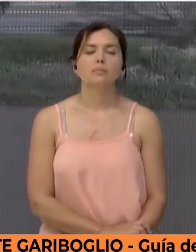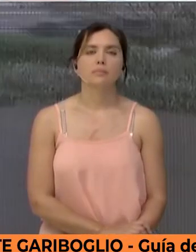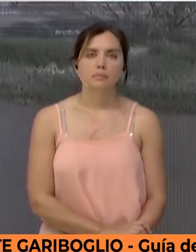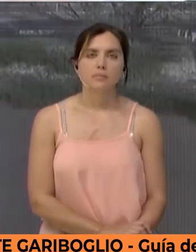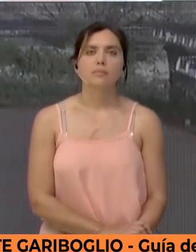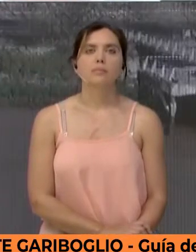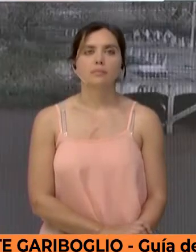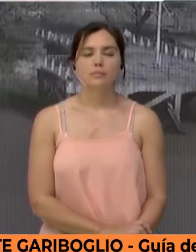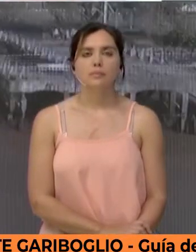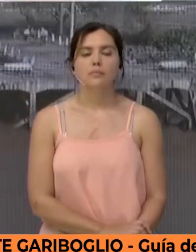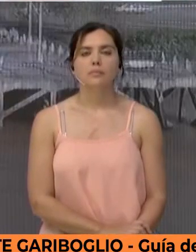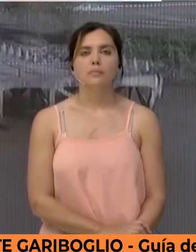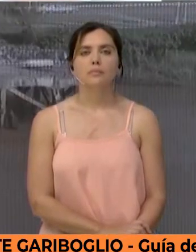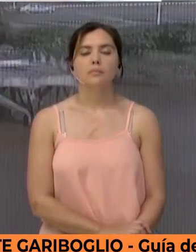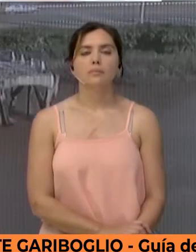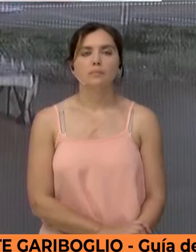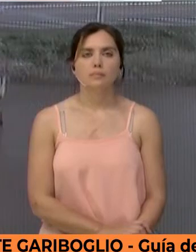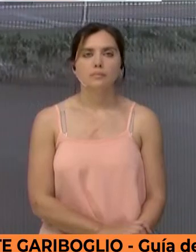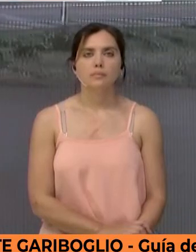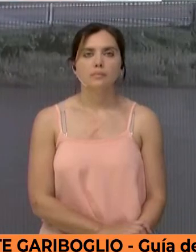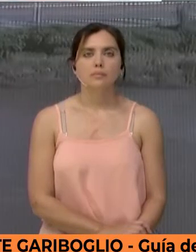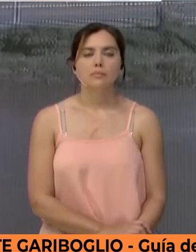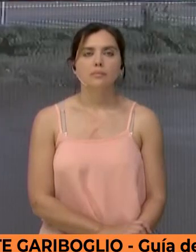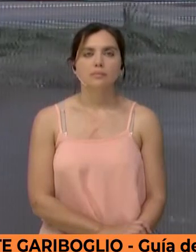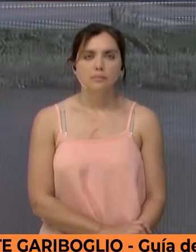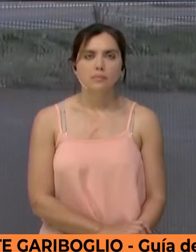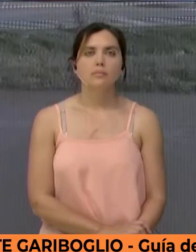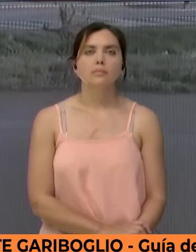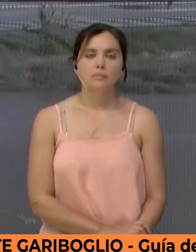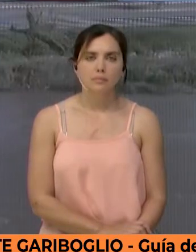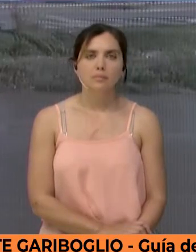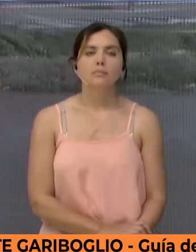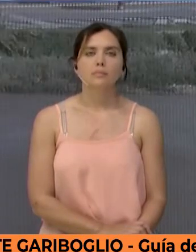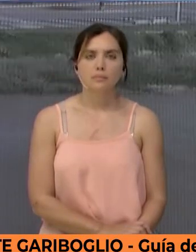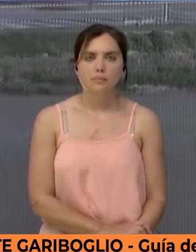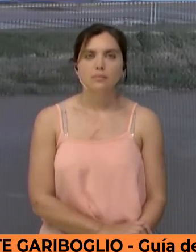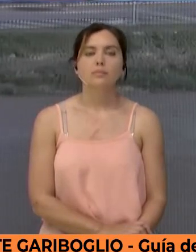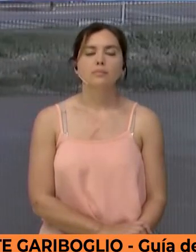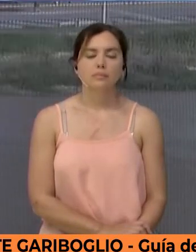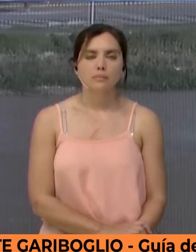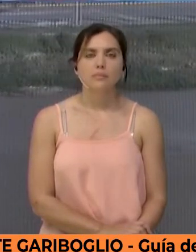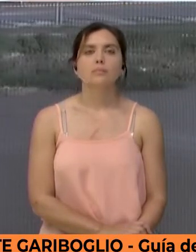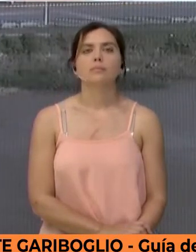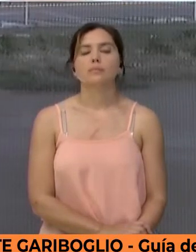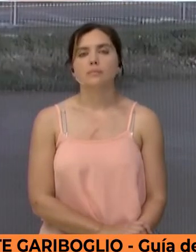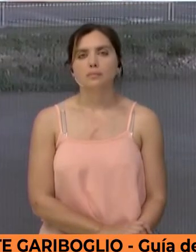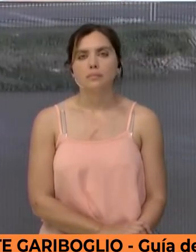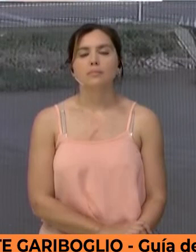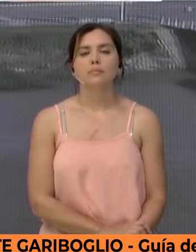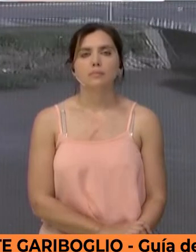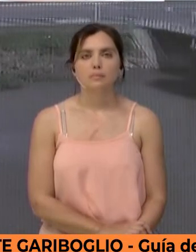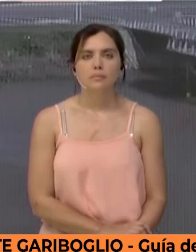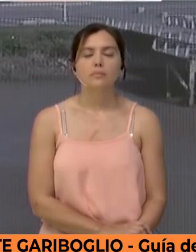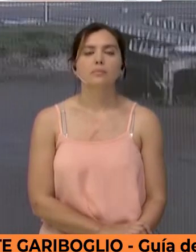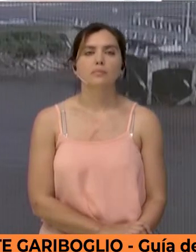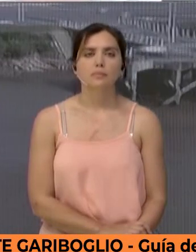la Secretaría de Ambiente de la provincia, y la no menos importante promulgación de la ley que lo declara como